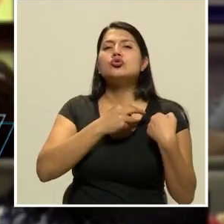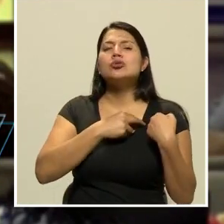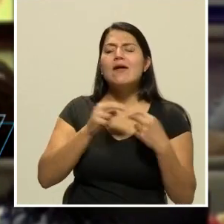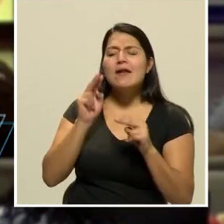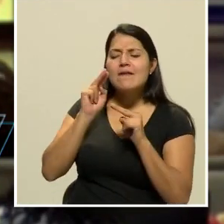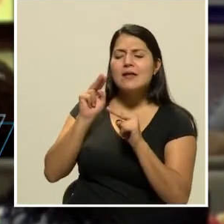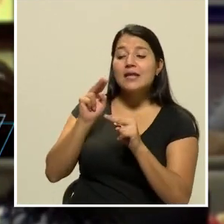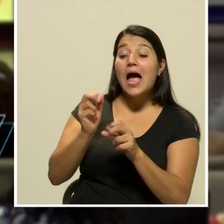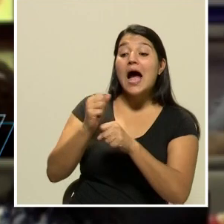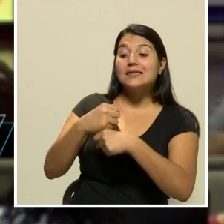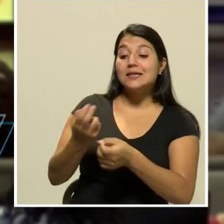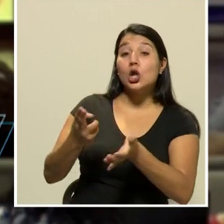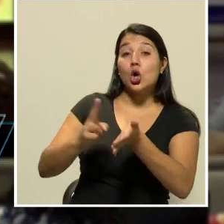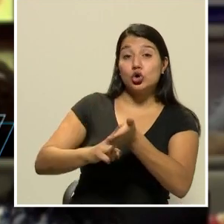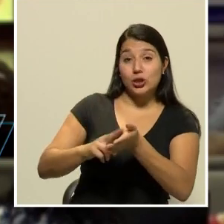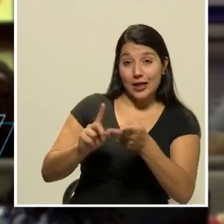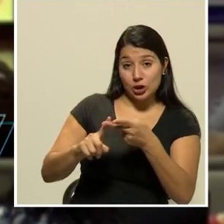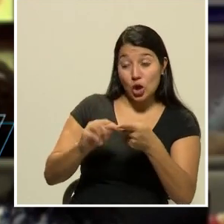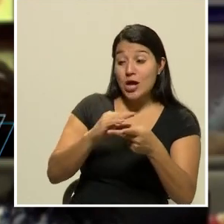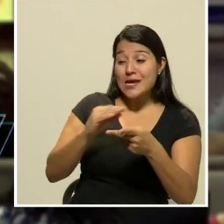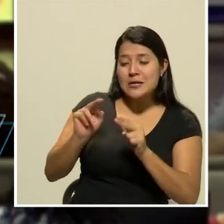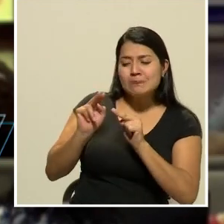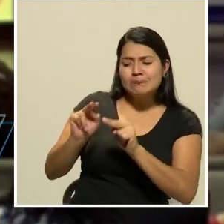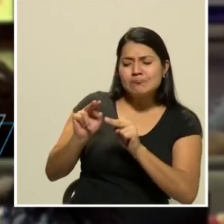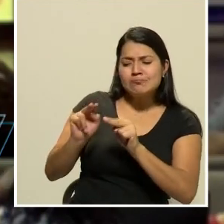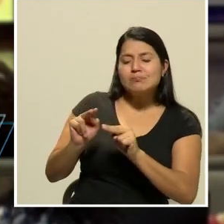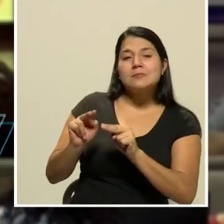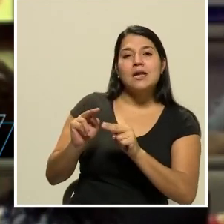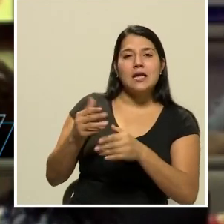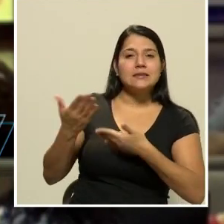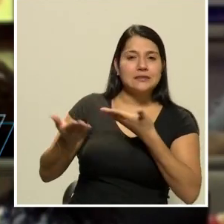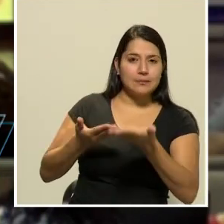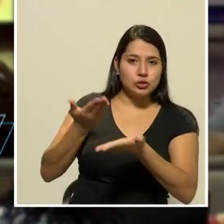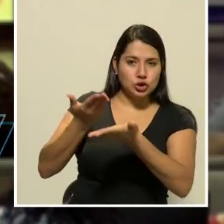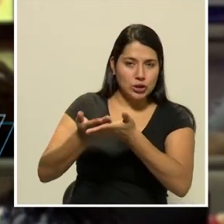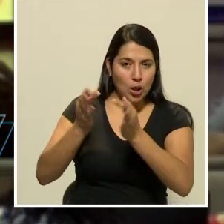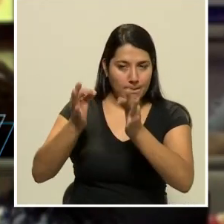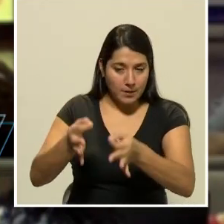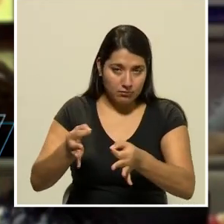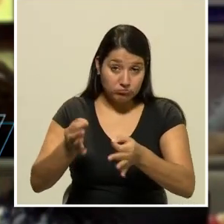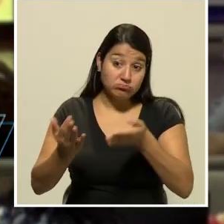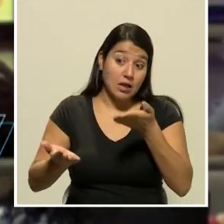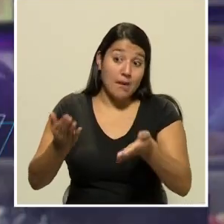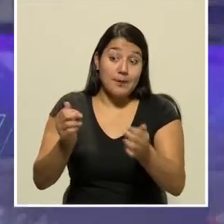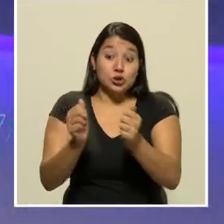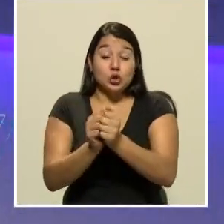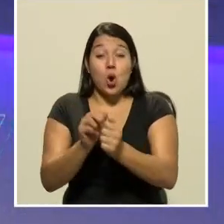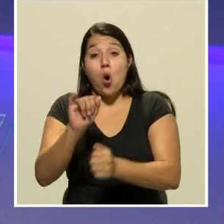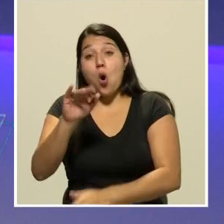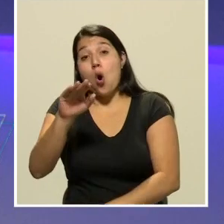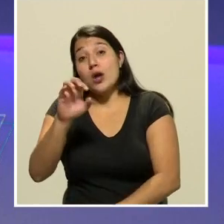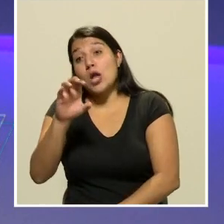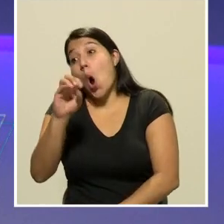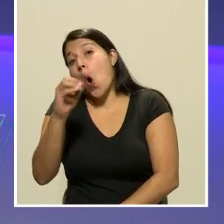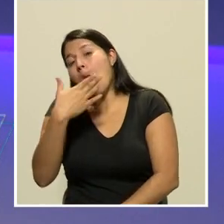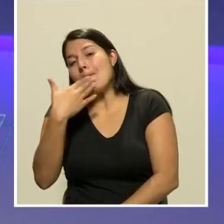bien. Entonces el contrato podrá ser a lo mejor con ICE o con el mejor proveedor. Pero, digamos, la